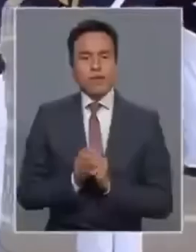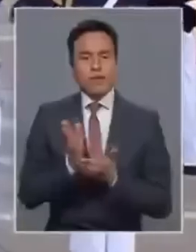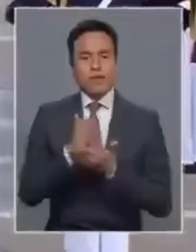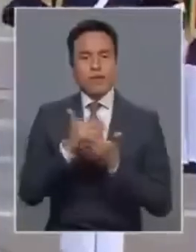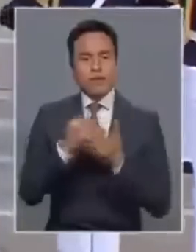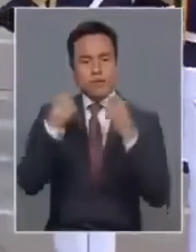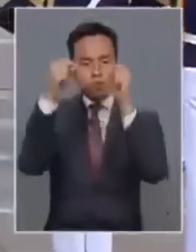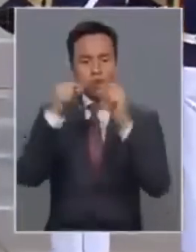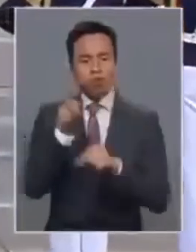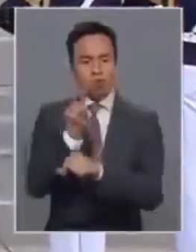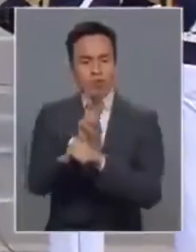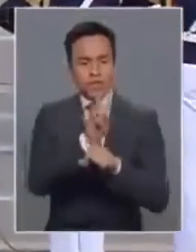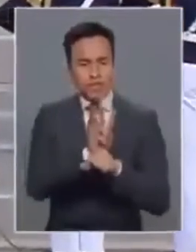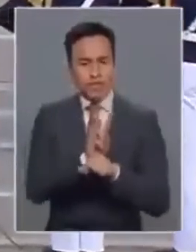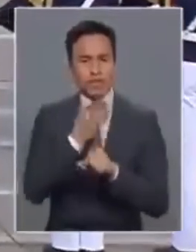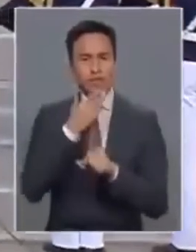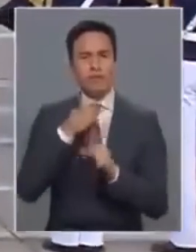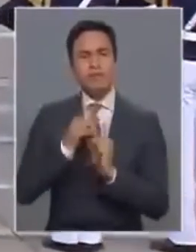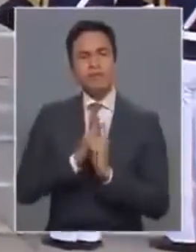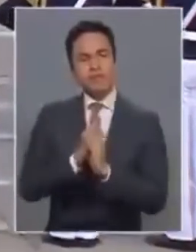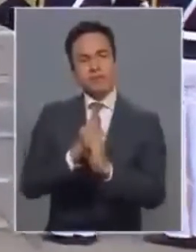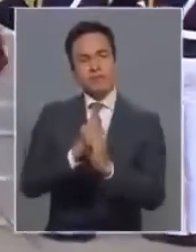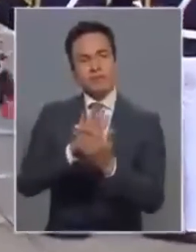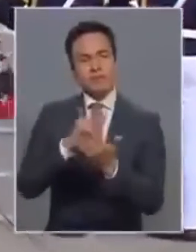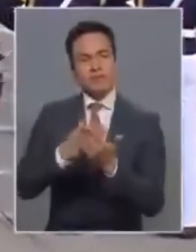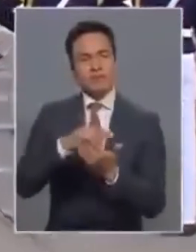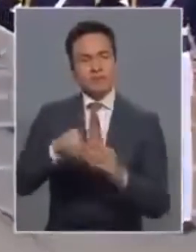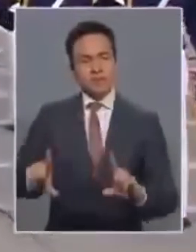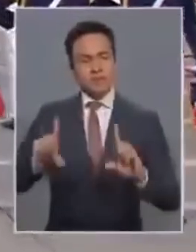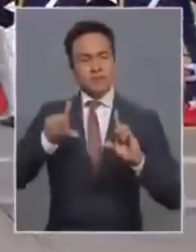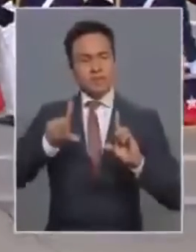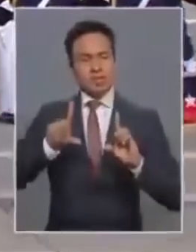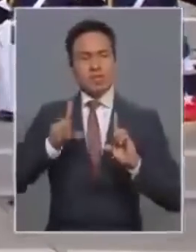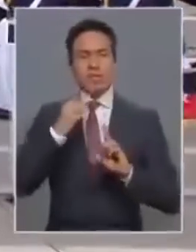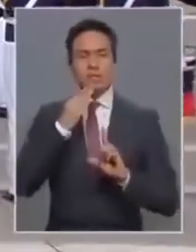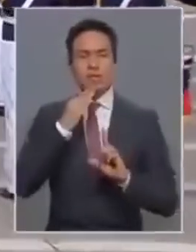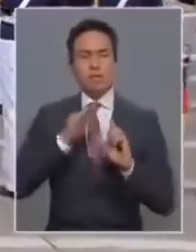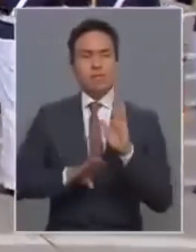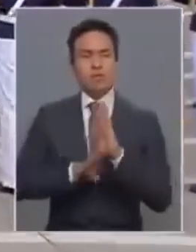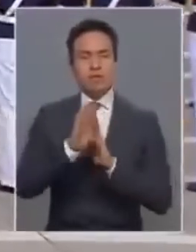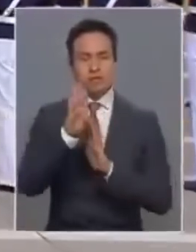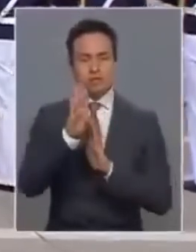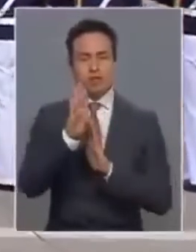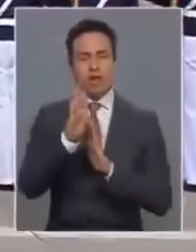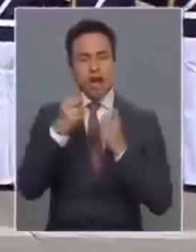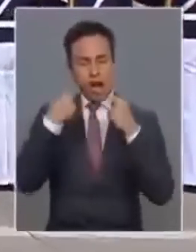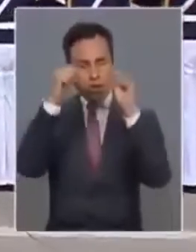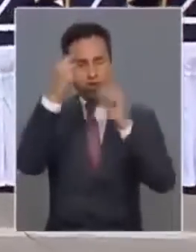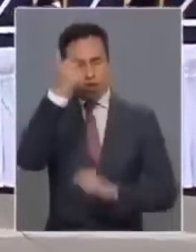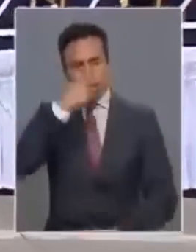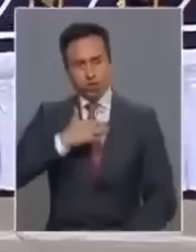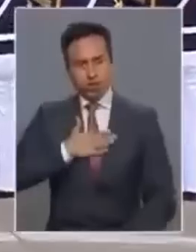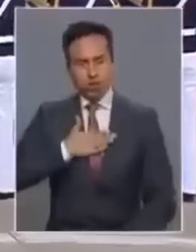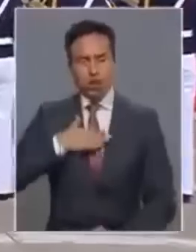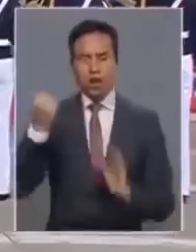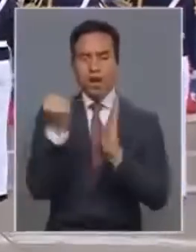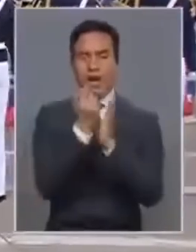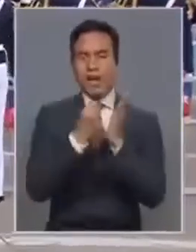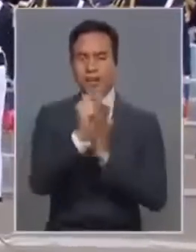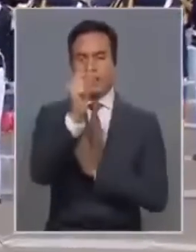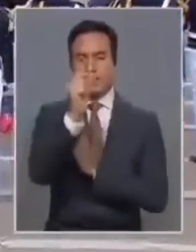evaluación docente, el seguimiento y satisfacción de egresados, además del proceso de autoevaluación,